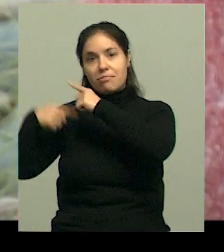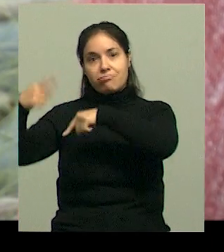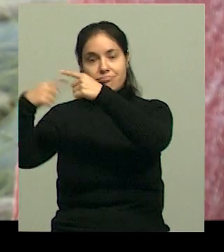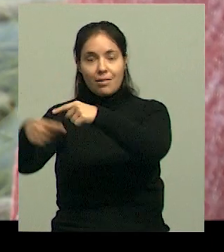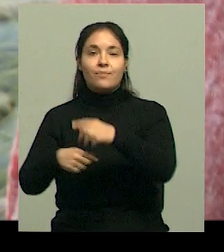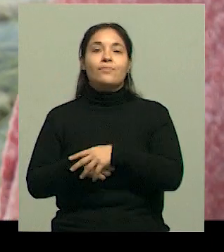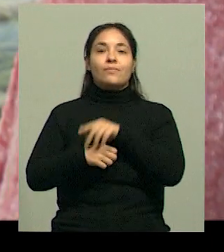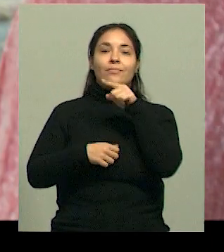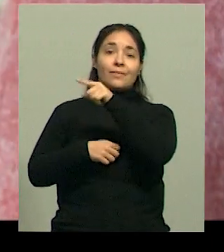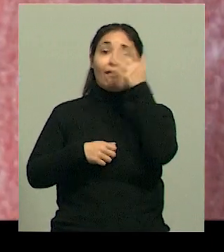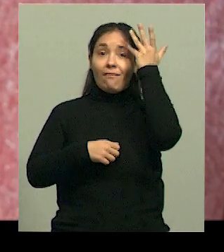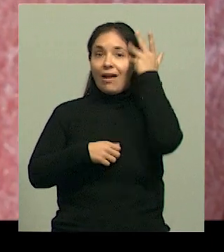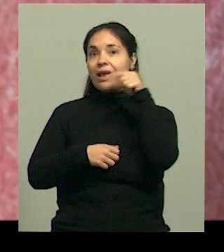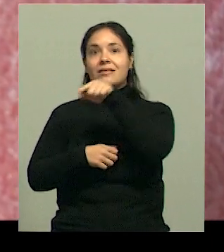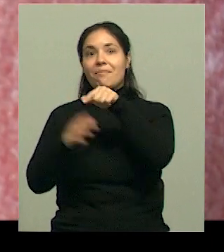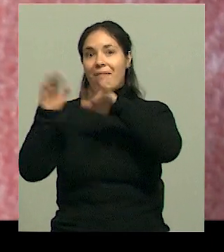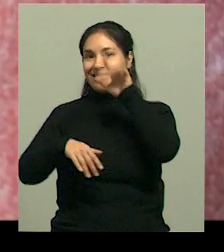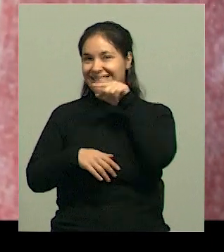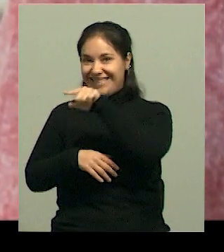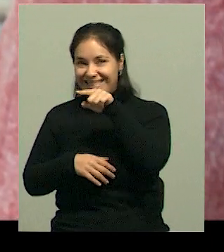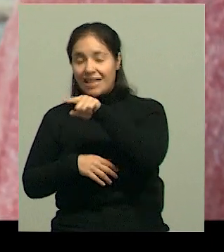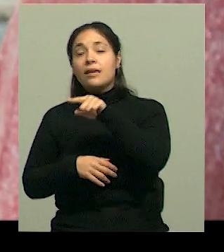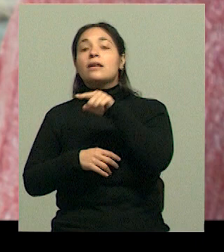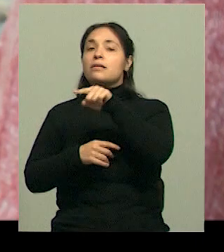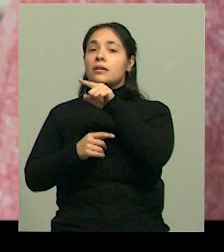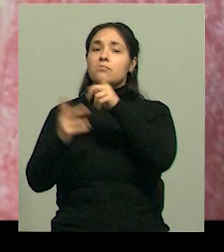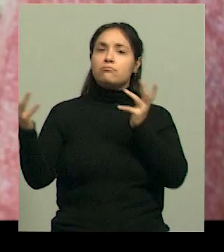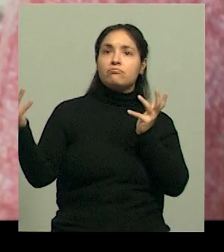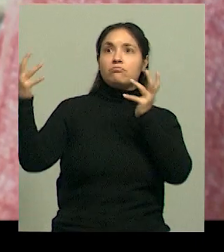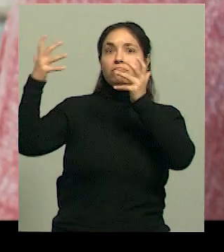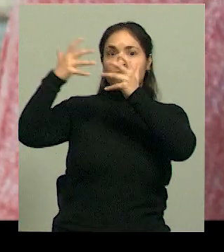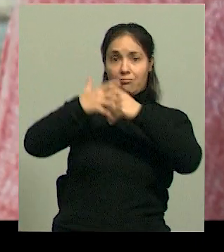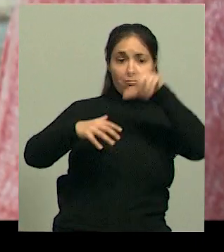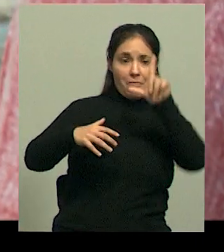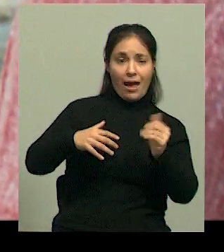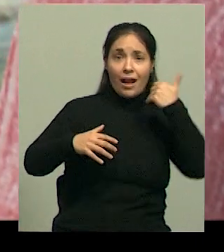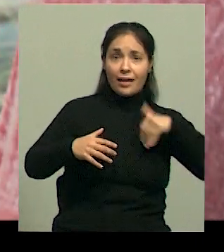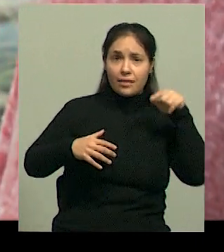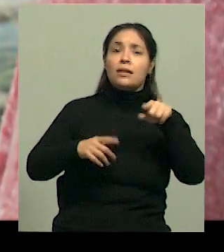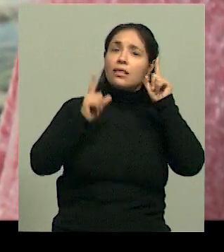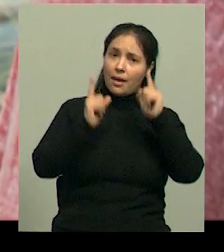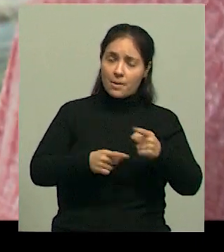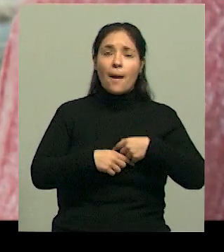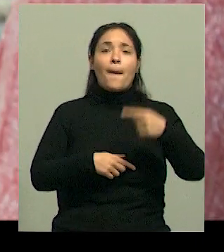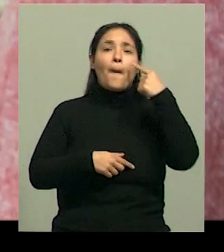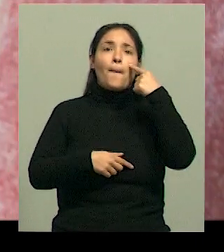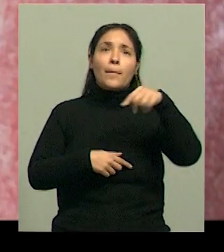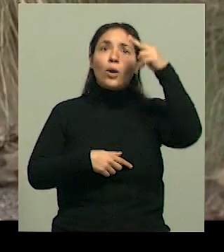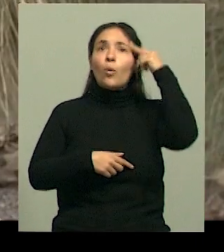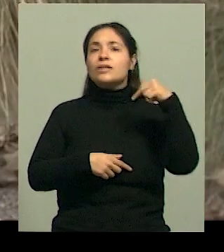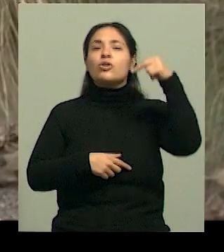pero en Francia, que es de esta escuela, va a tener una gran influencia en nuestro país desde los años